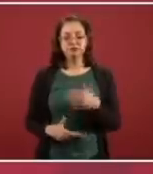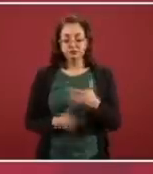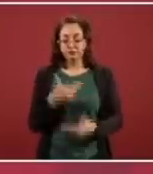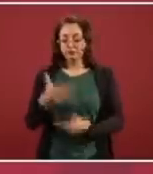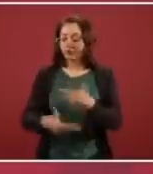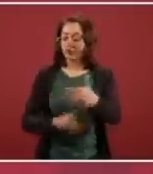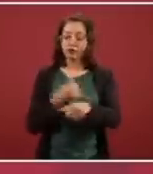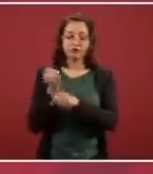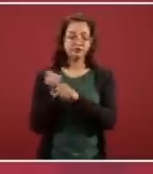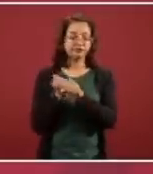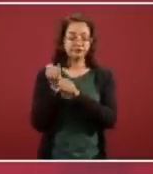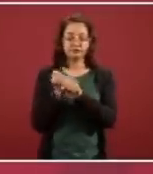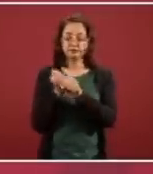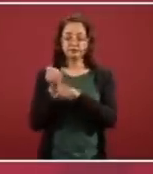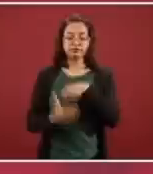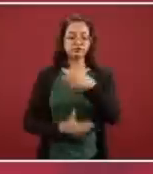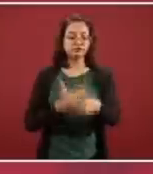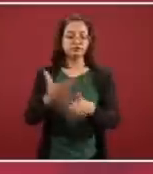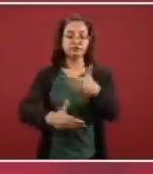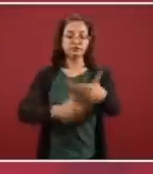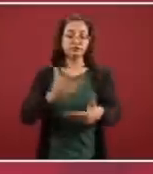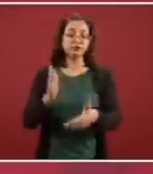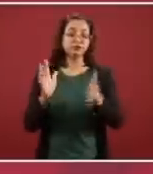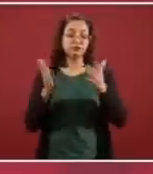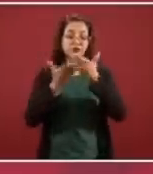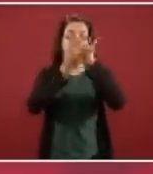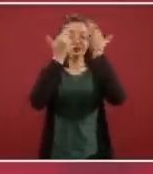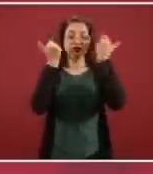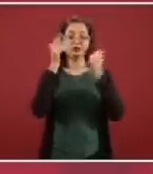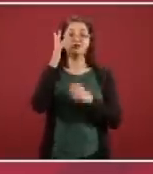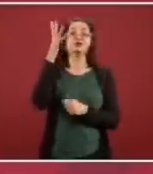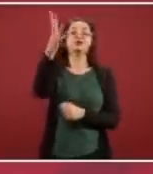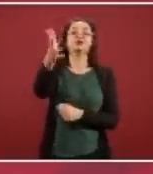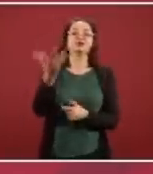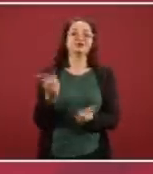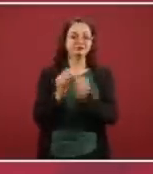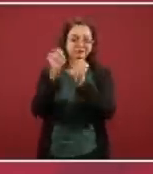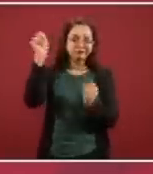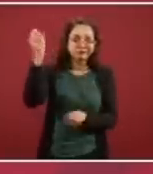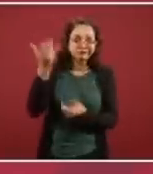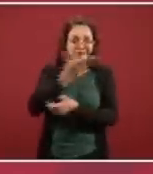concluirse sobre la investigación, está iniciando.